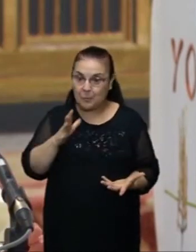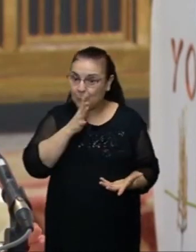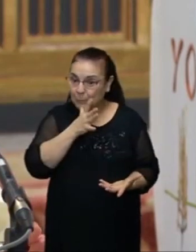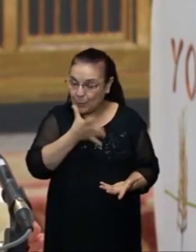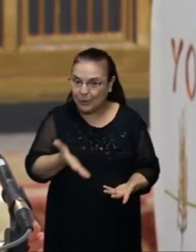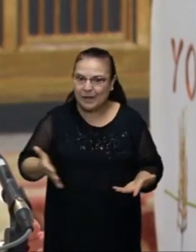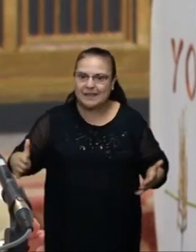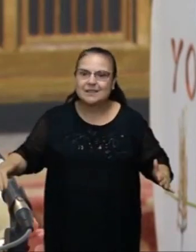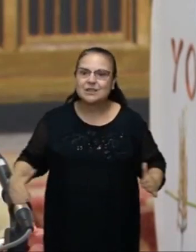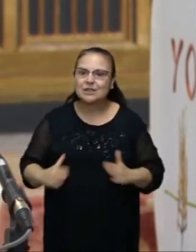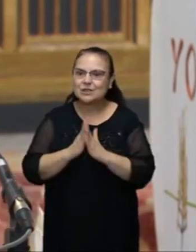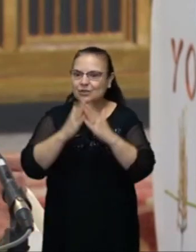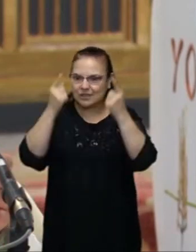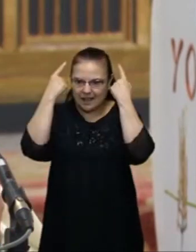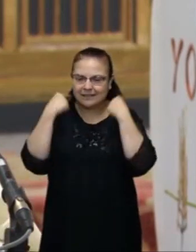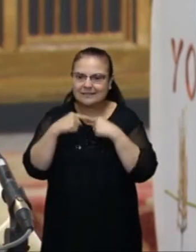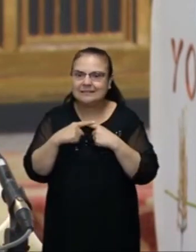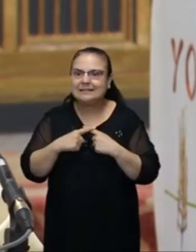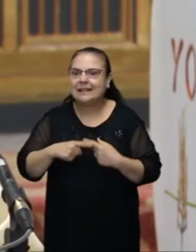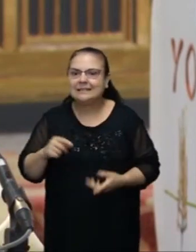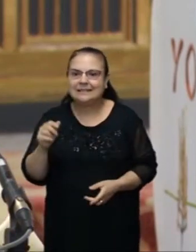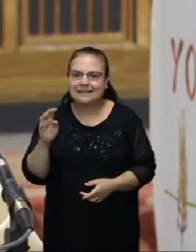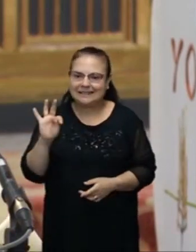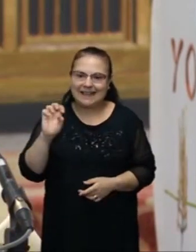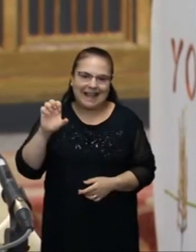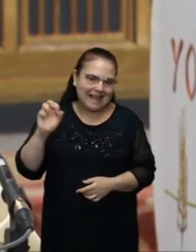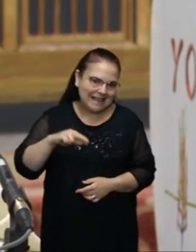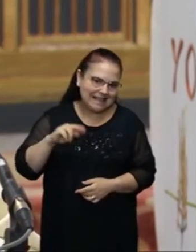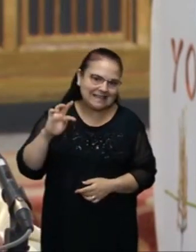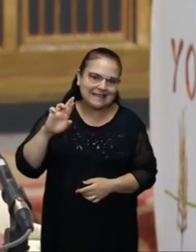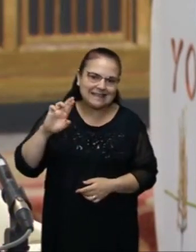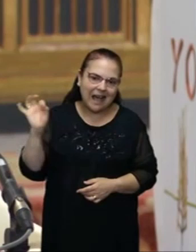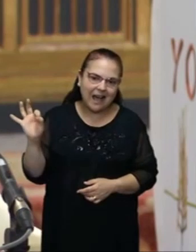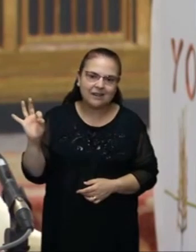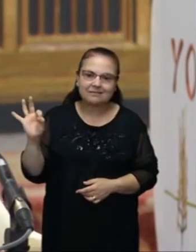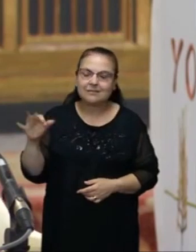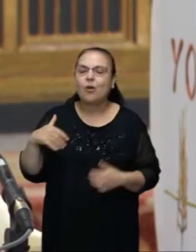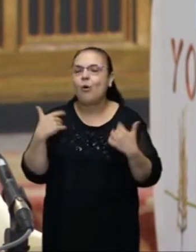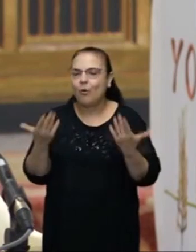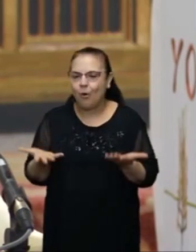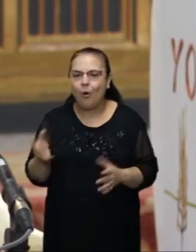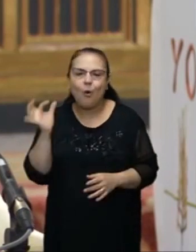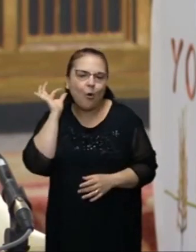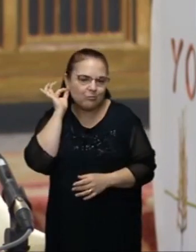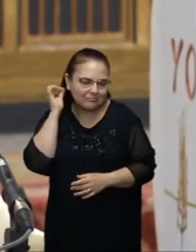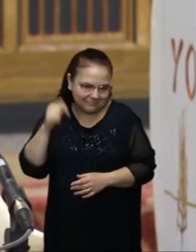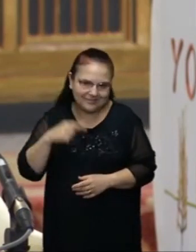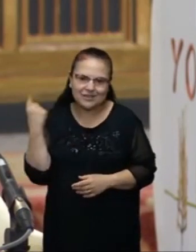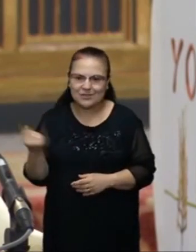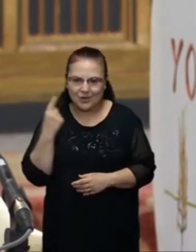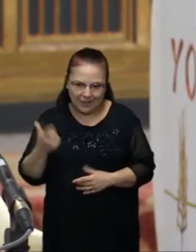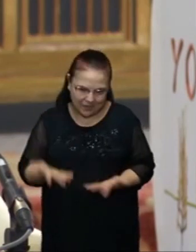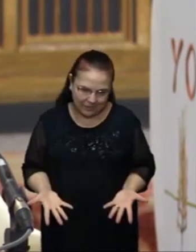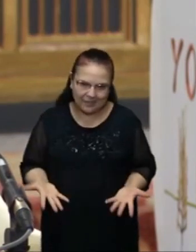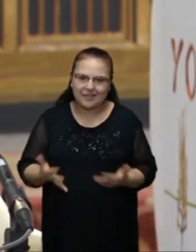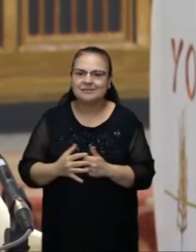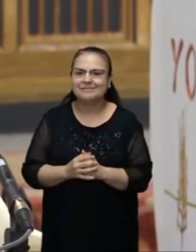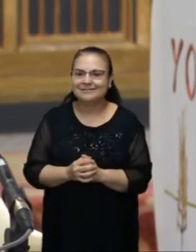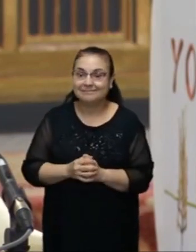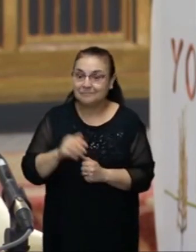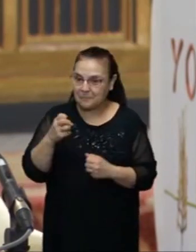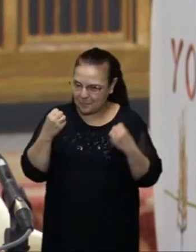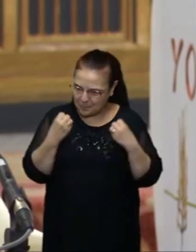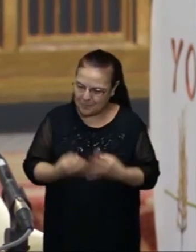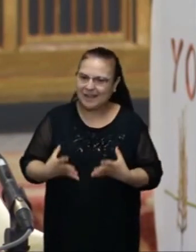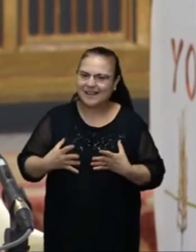de Jesús, Juan de la Cruz o incluso Soledad Torres Acosta. Por eso han salido. Bien, pues